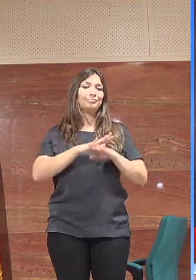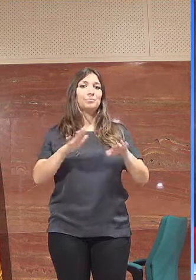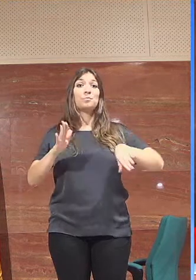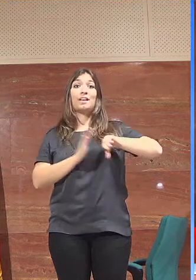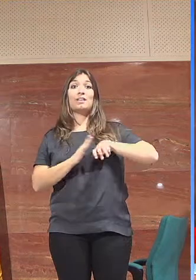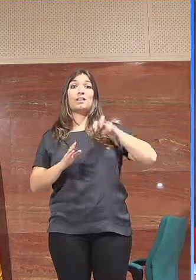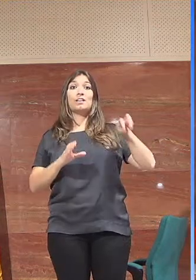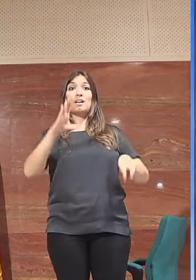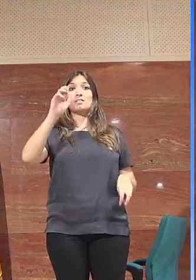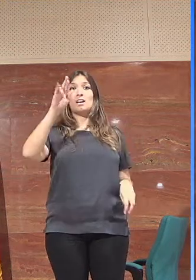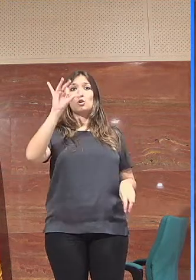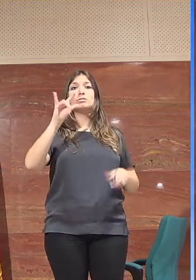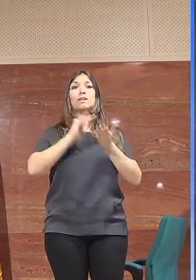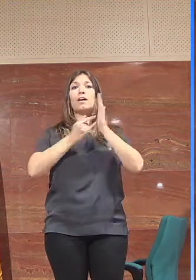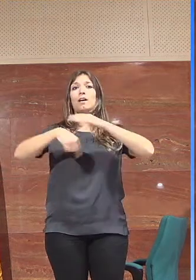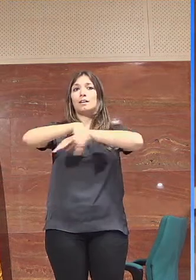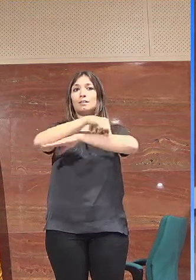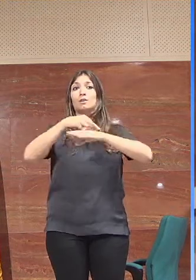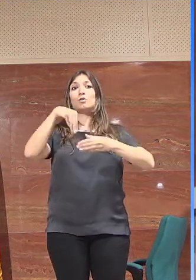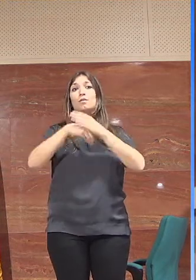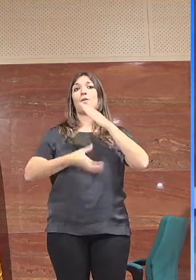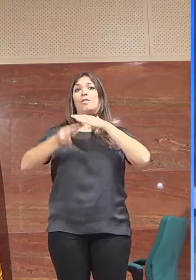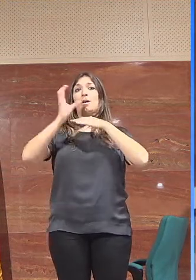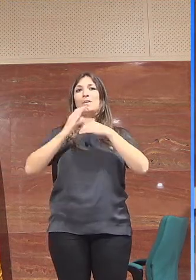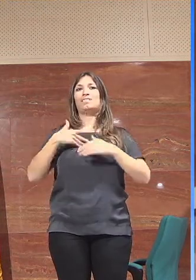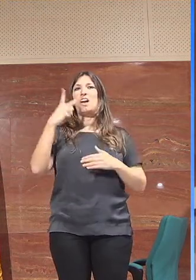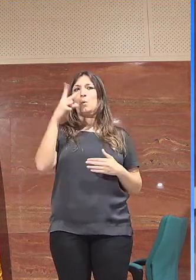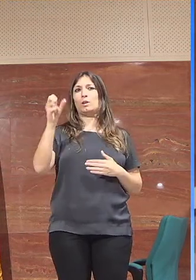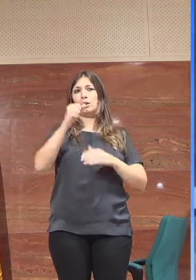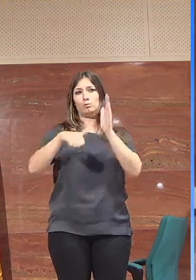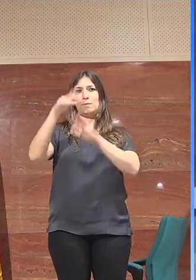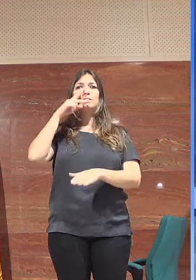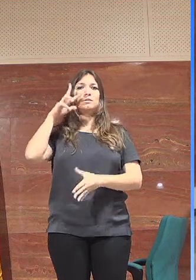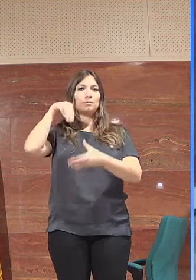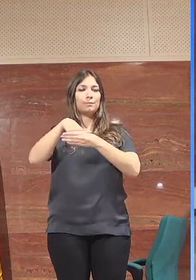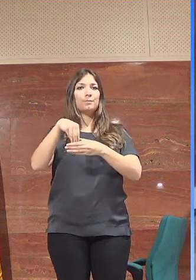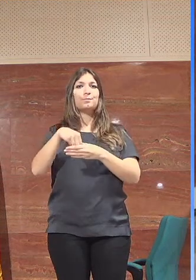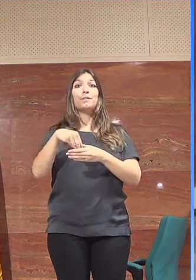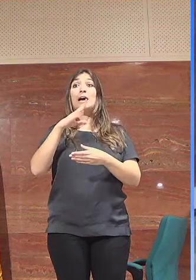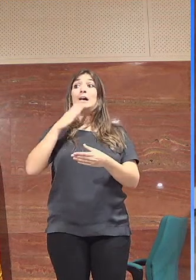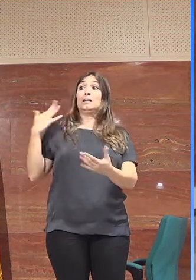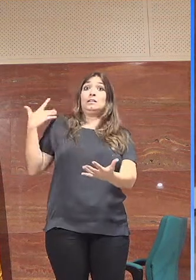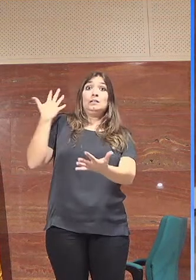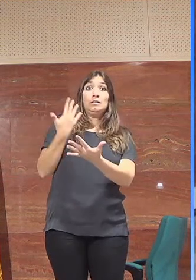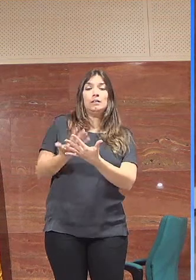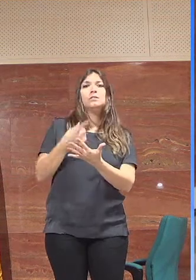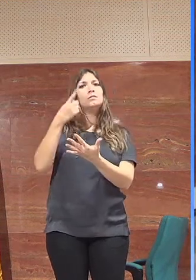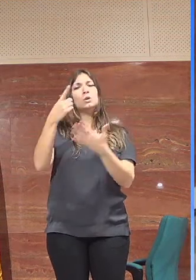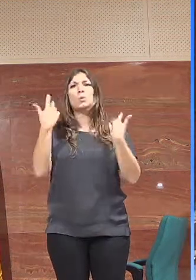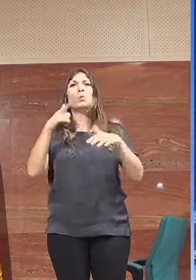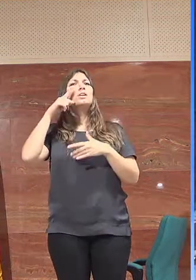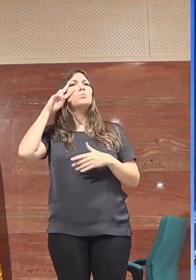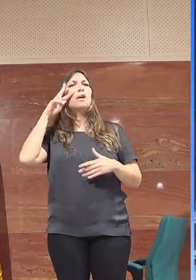Carlos Rodríguez Mau, que es arquitecto del CEAPAT desde hace más de 20 años. Durante todos estos años ha acumulado una